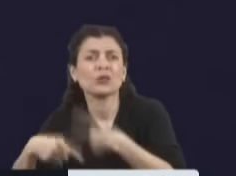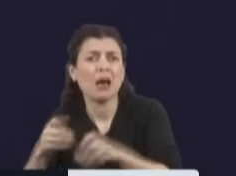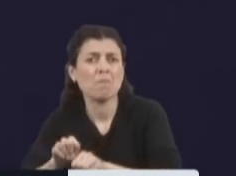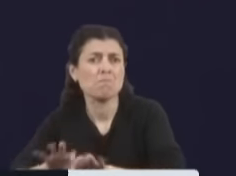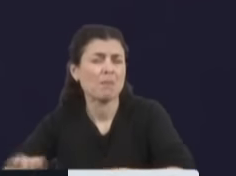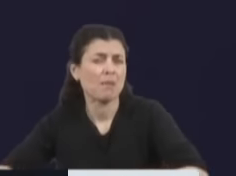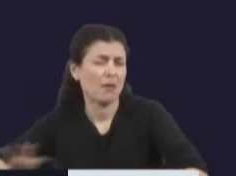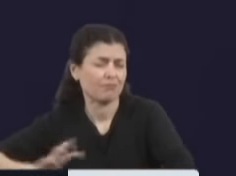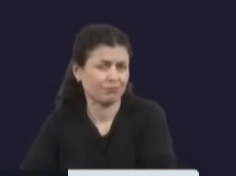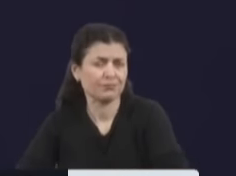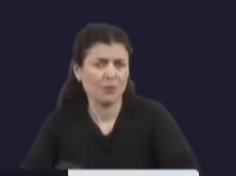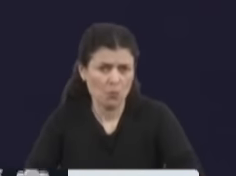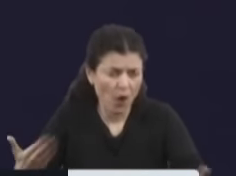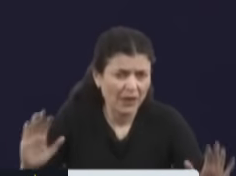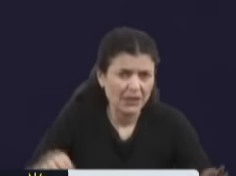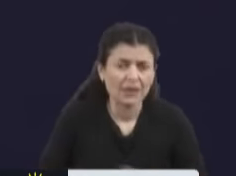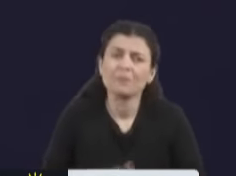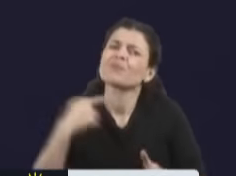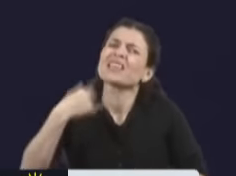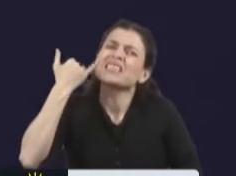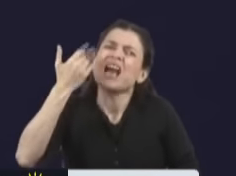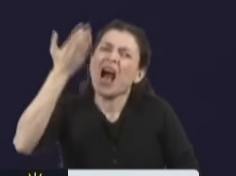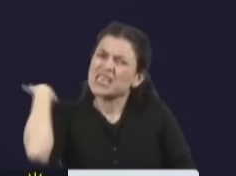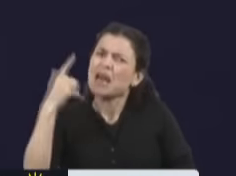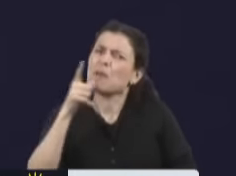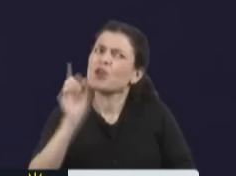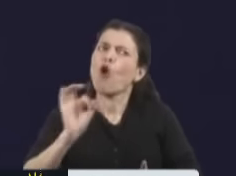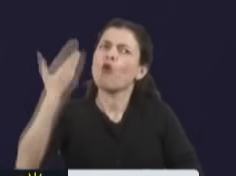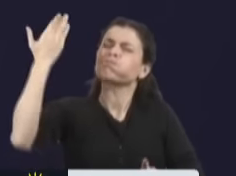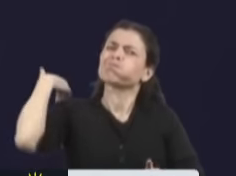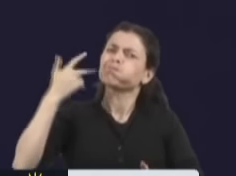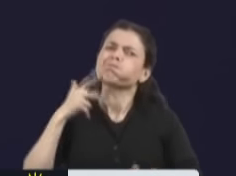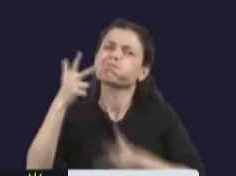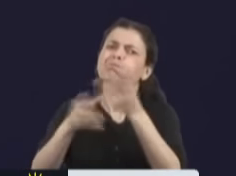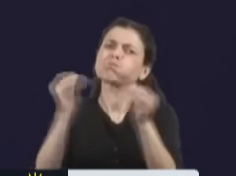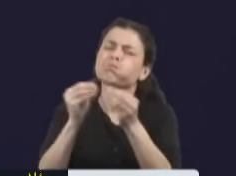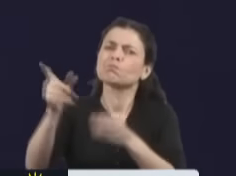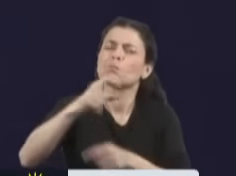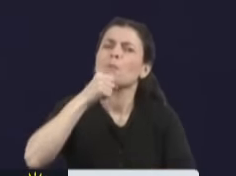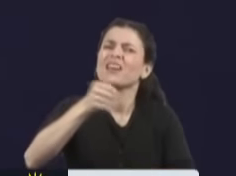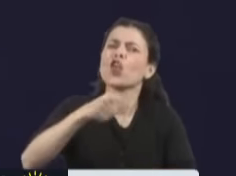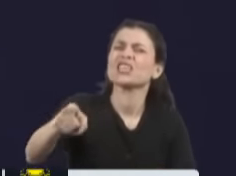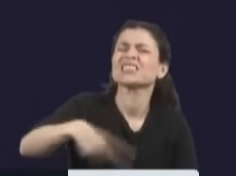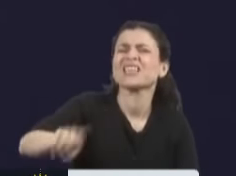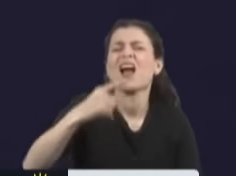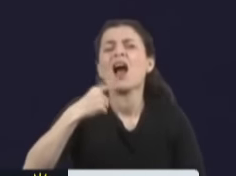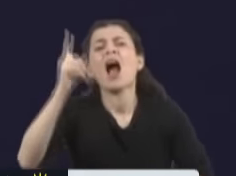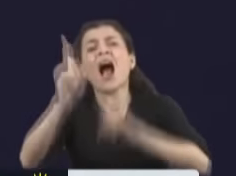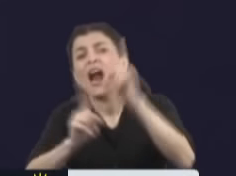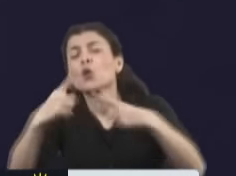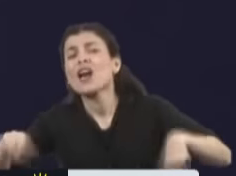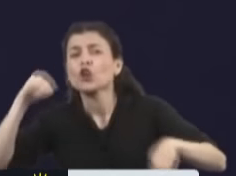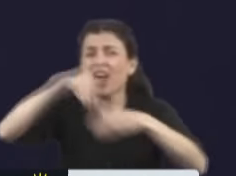compañera y lo he dicho creo que ayer o antes de ayer también cuando me lo consultaron vemos algunos puntos de rebote